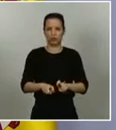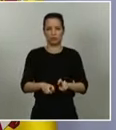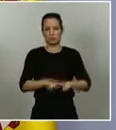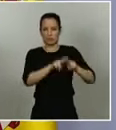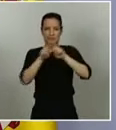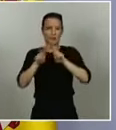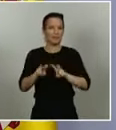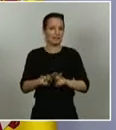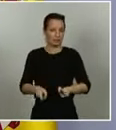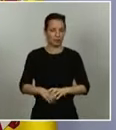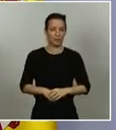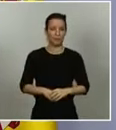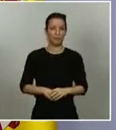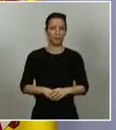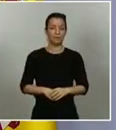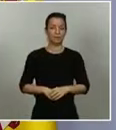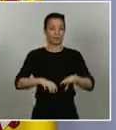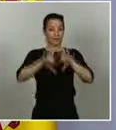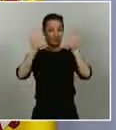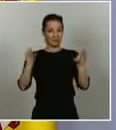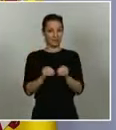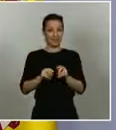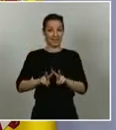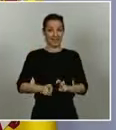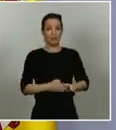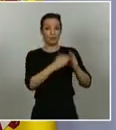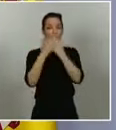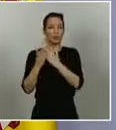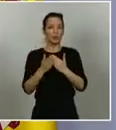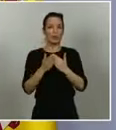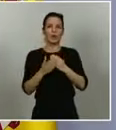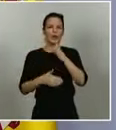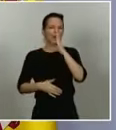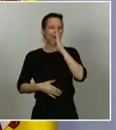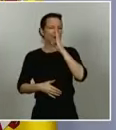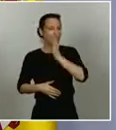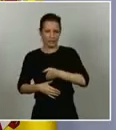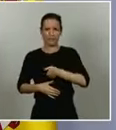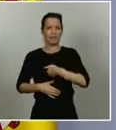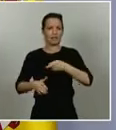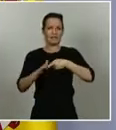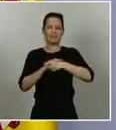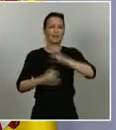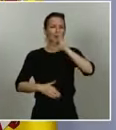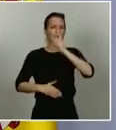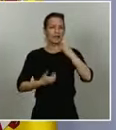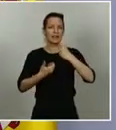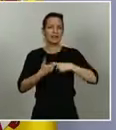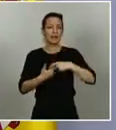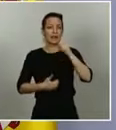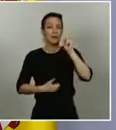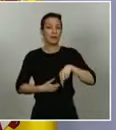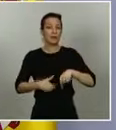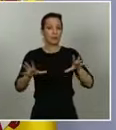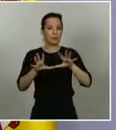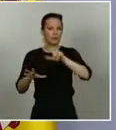decir que en el estudio han participado de forma muy directa, gestionándolo de forma directa, más de 110 personas